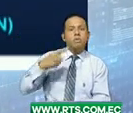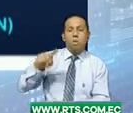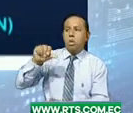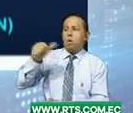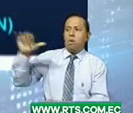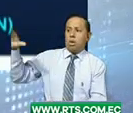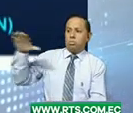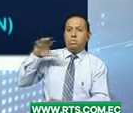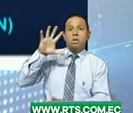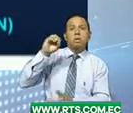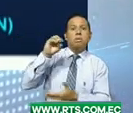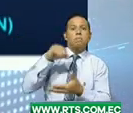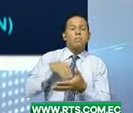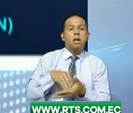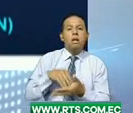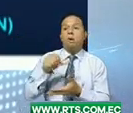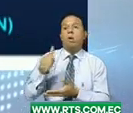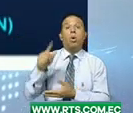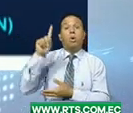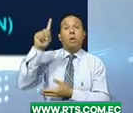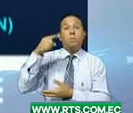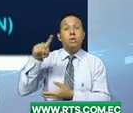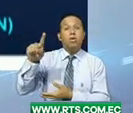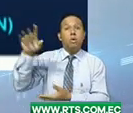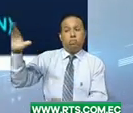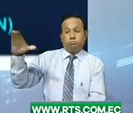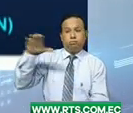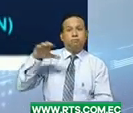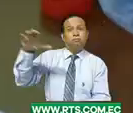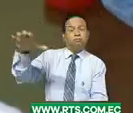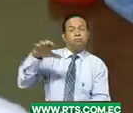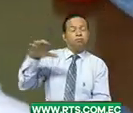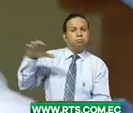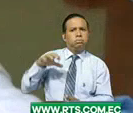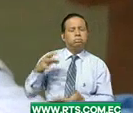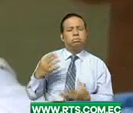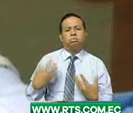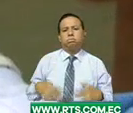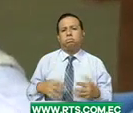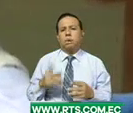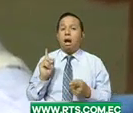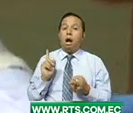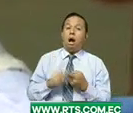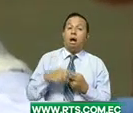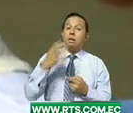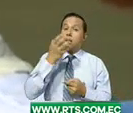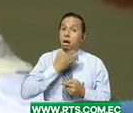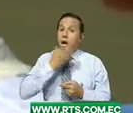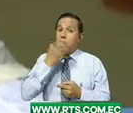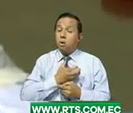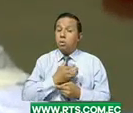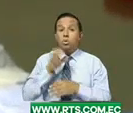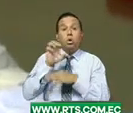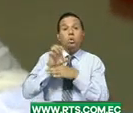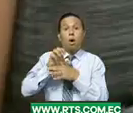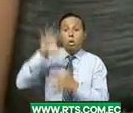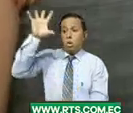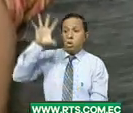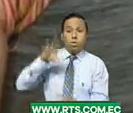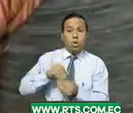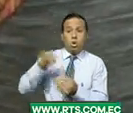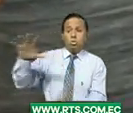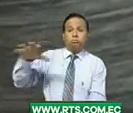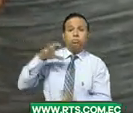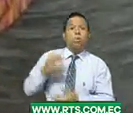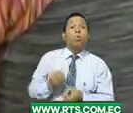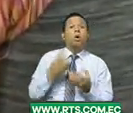CanSino y 1,000,000 de donación de Pfizer, independientemente de COVAX. Es así que hasta finales de agosto, Ecuador habrá recibido